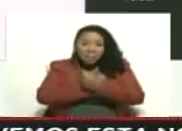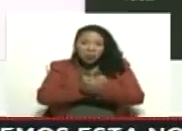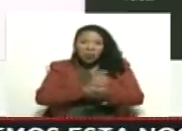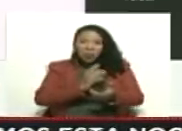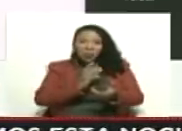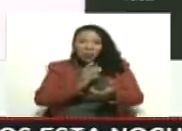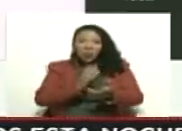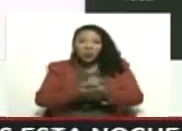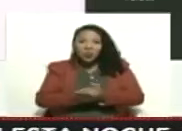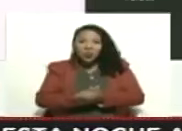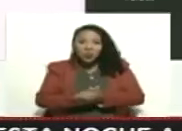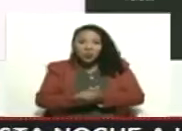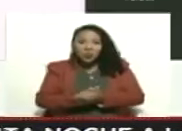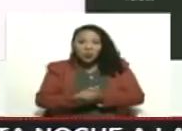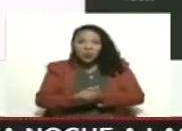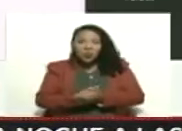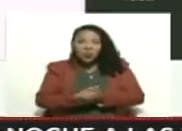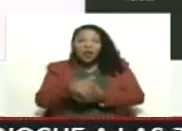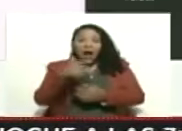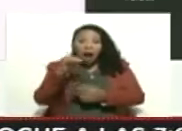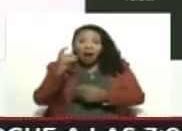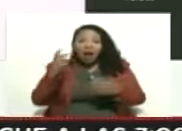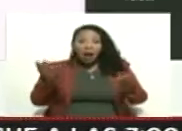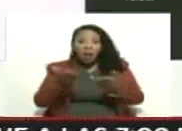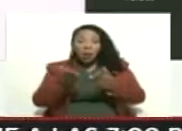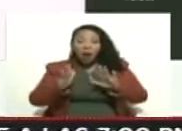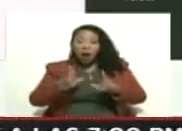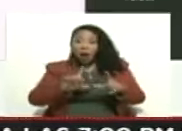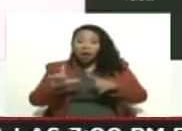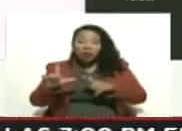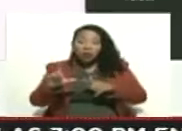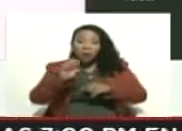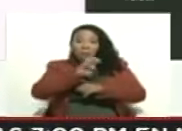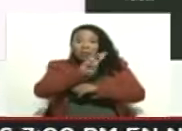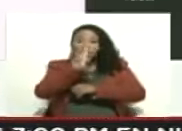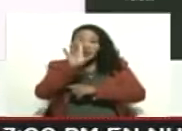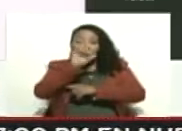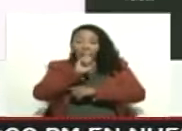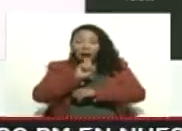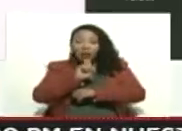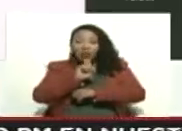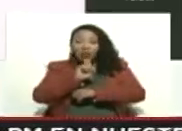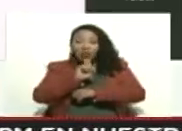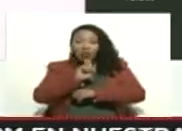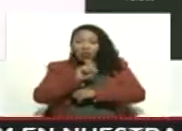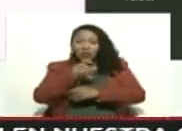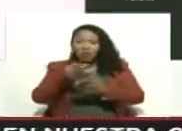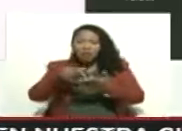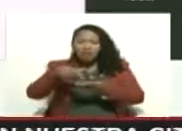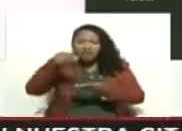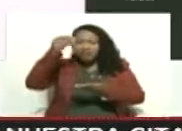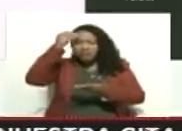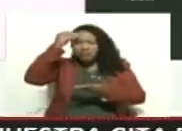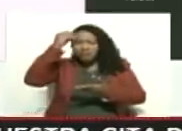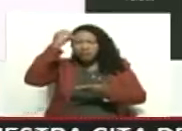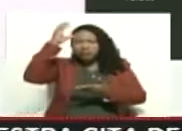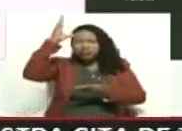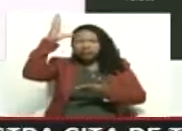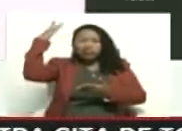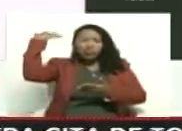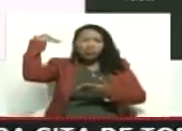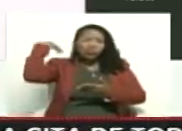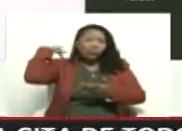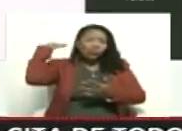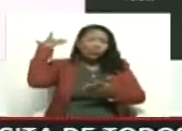eh Ya tenemos escuela de est 25 años de escuela les hemos demostrado